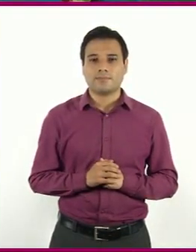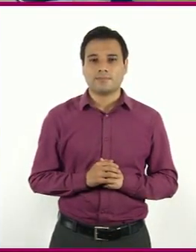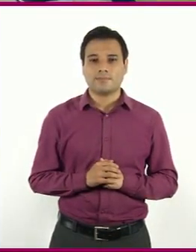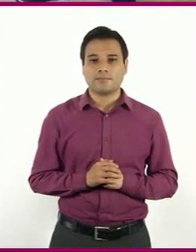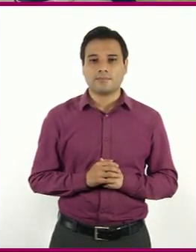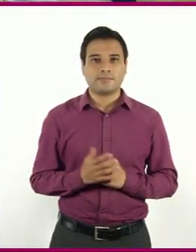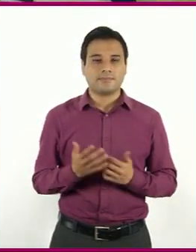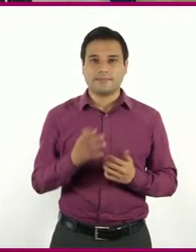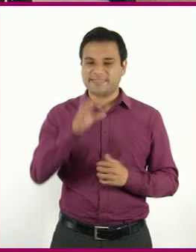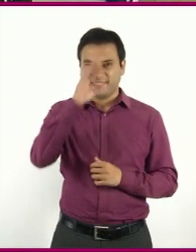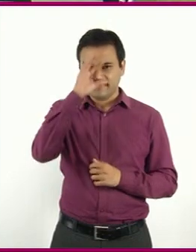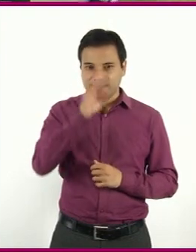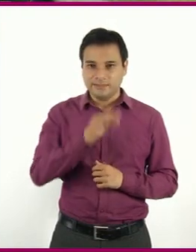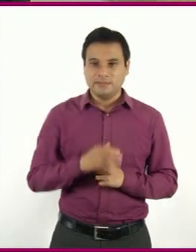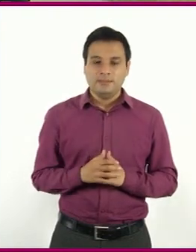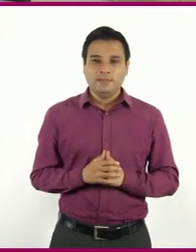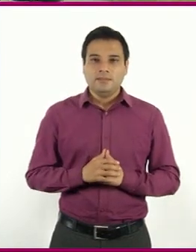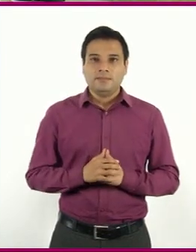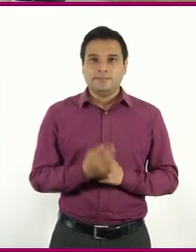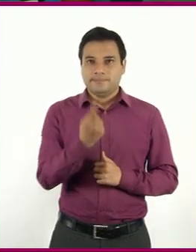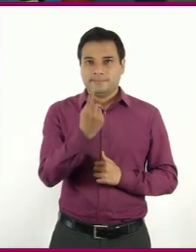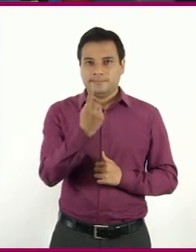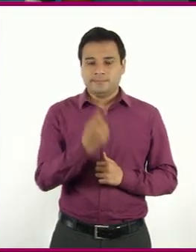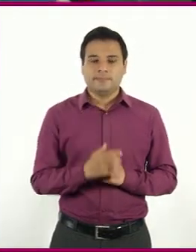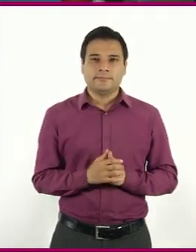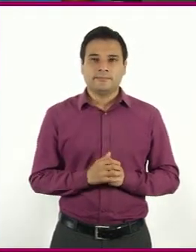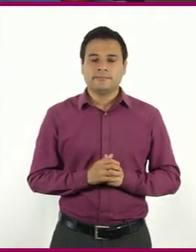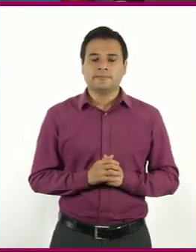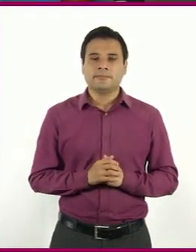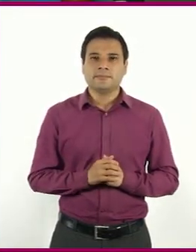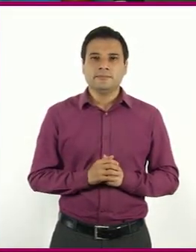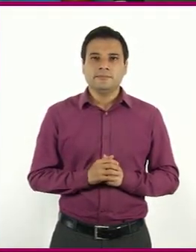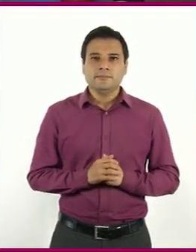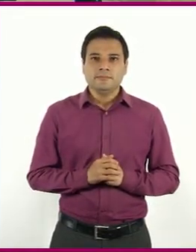Se fue. Bien, Daniel. Aquí está. Uno.